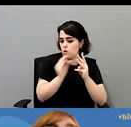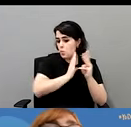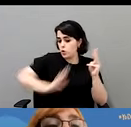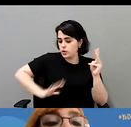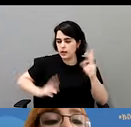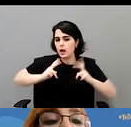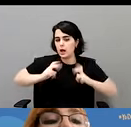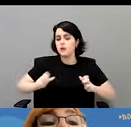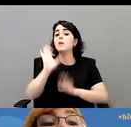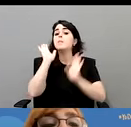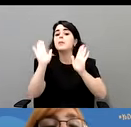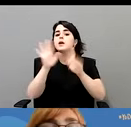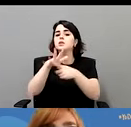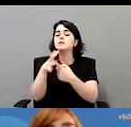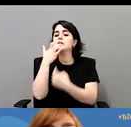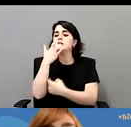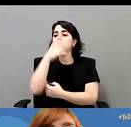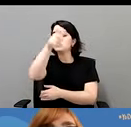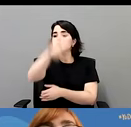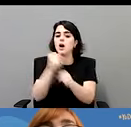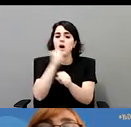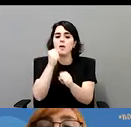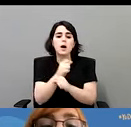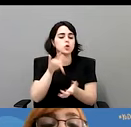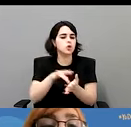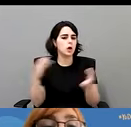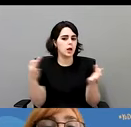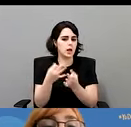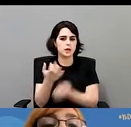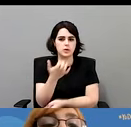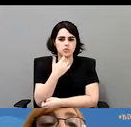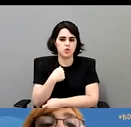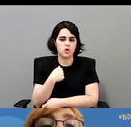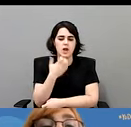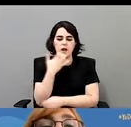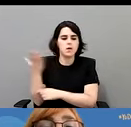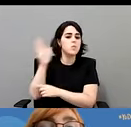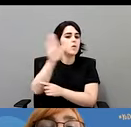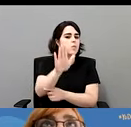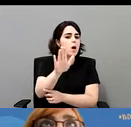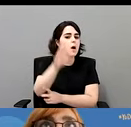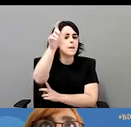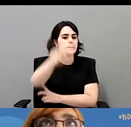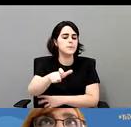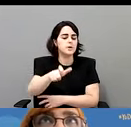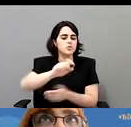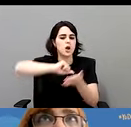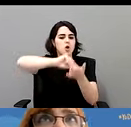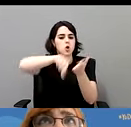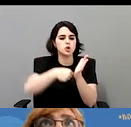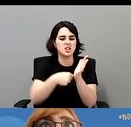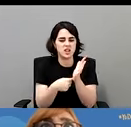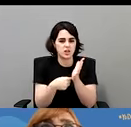pasa si la persona trabaja? ¿Vale? Yo aquí el ejemplo que he puesto es de una contratación de una